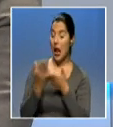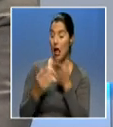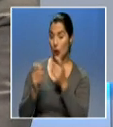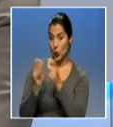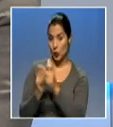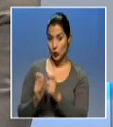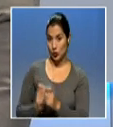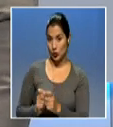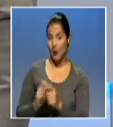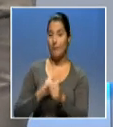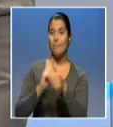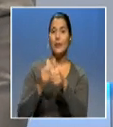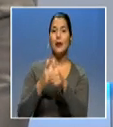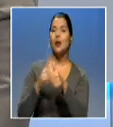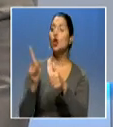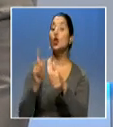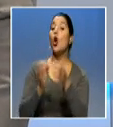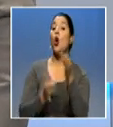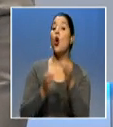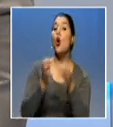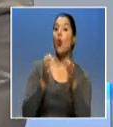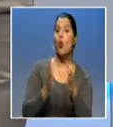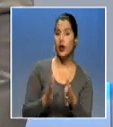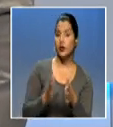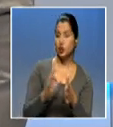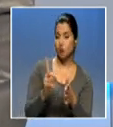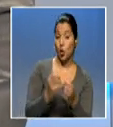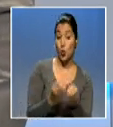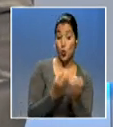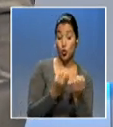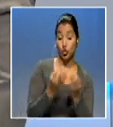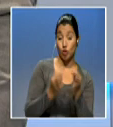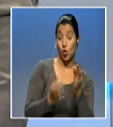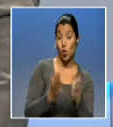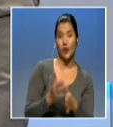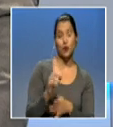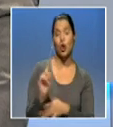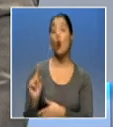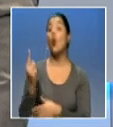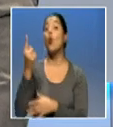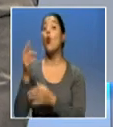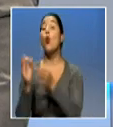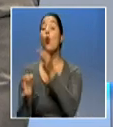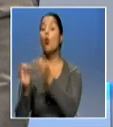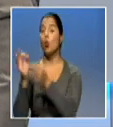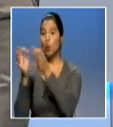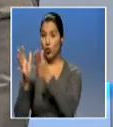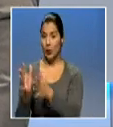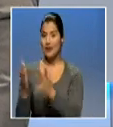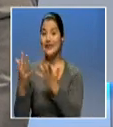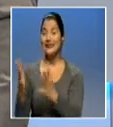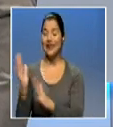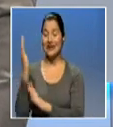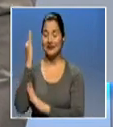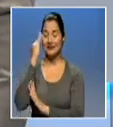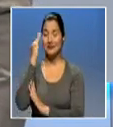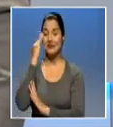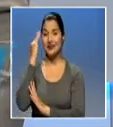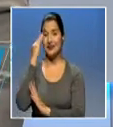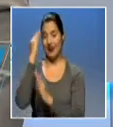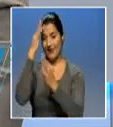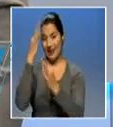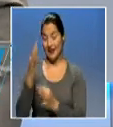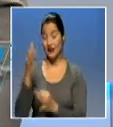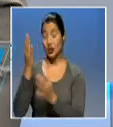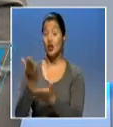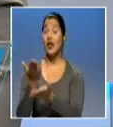primer lugar, no se trata de jueces, se trata de un juez unipersonal que conoce en apelación de la decisión que fue emitida